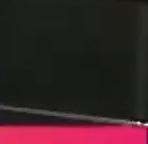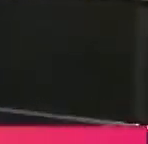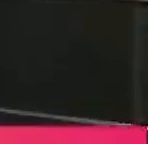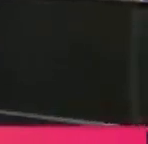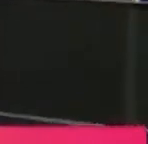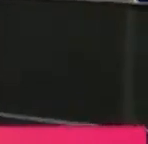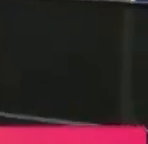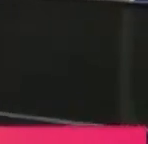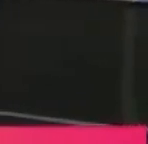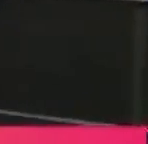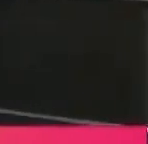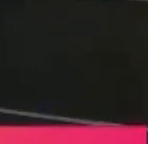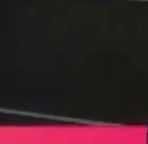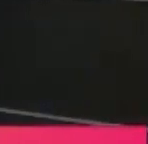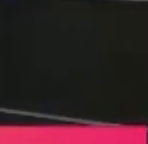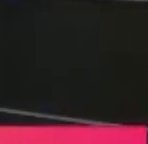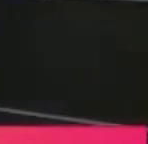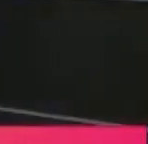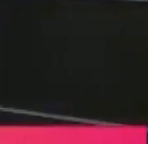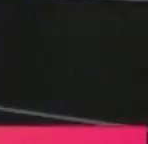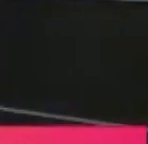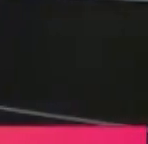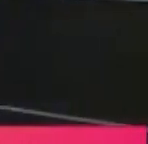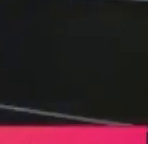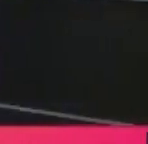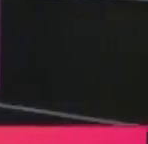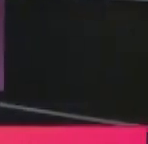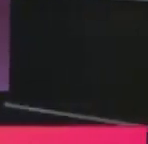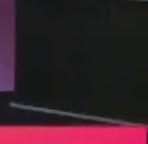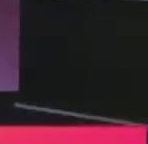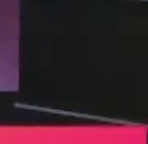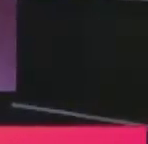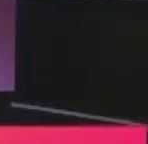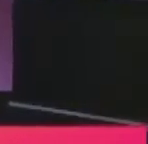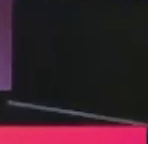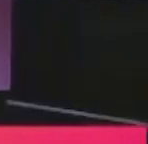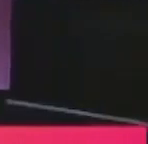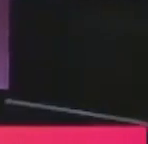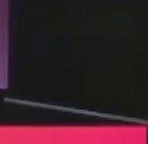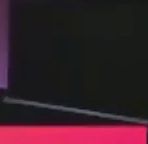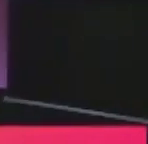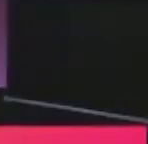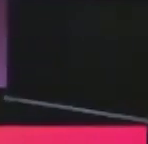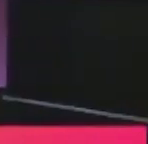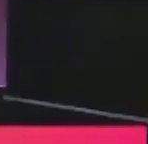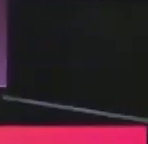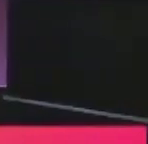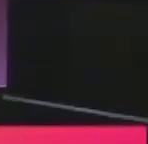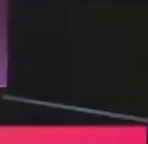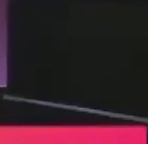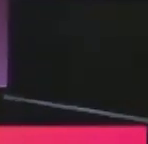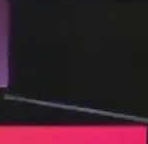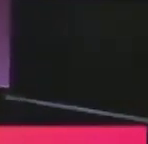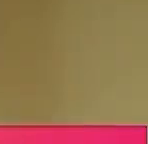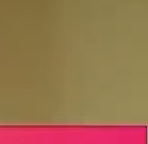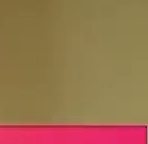es muy importante, por eso decía lo de la población implantada, lo de las Naciones Unidas ha establecido y reclama